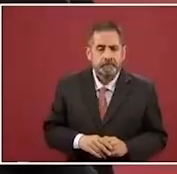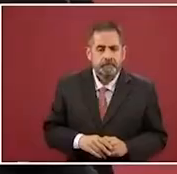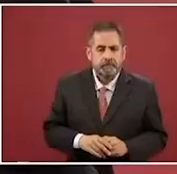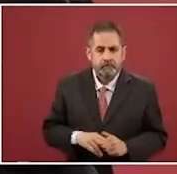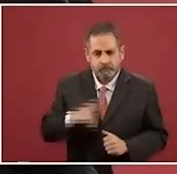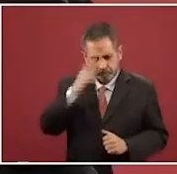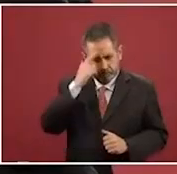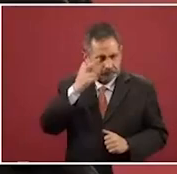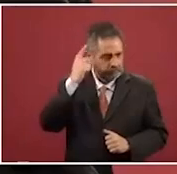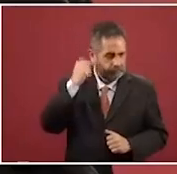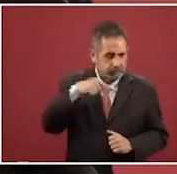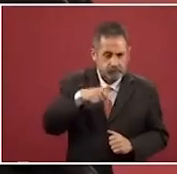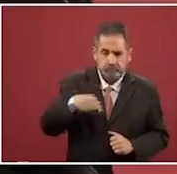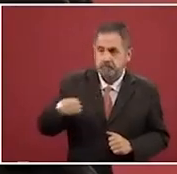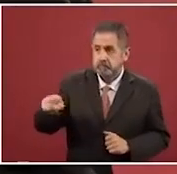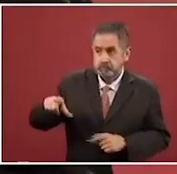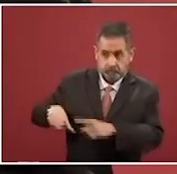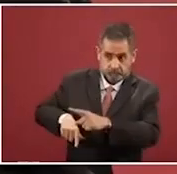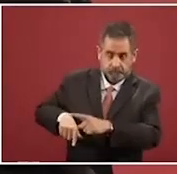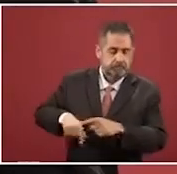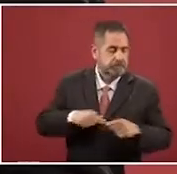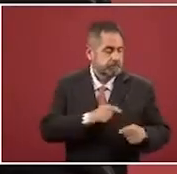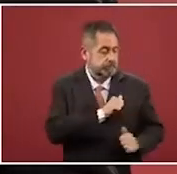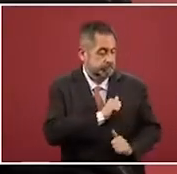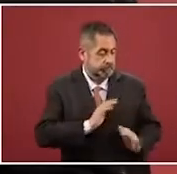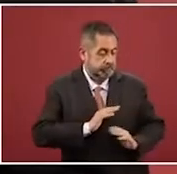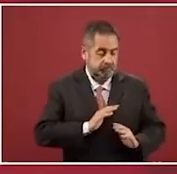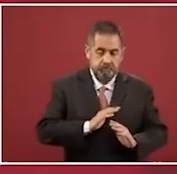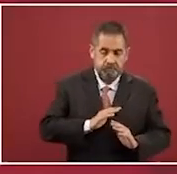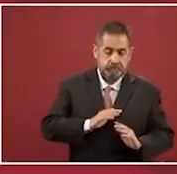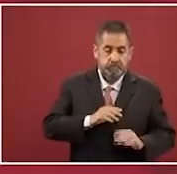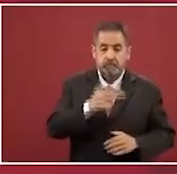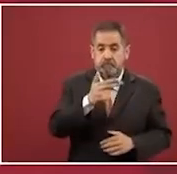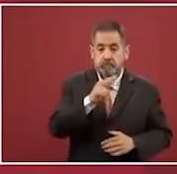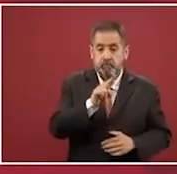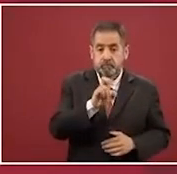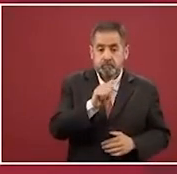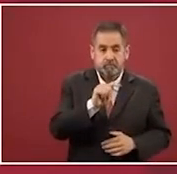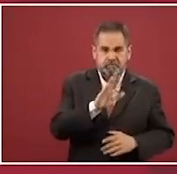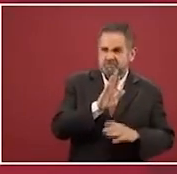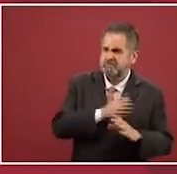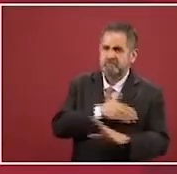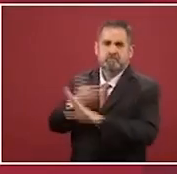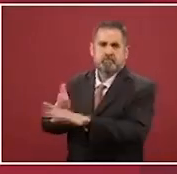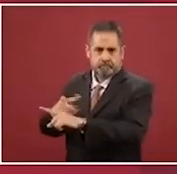del golpe de Estado de Huerta,